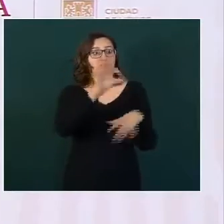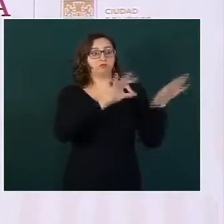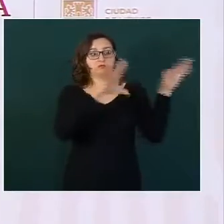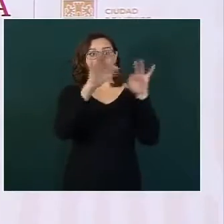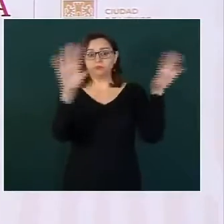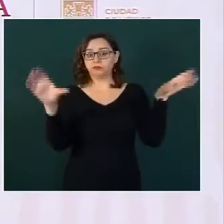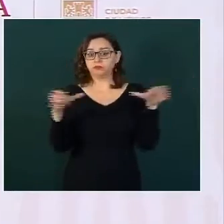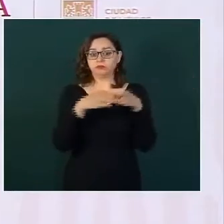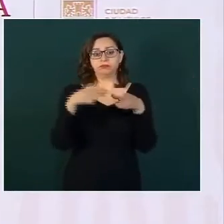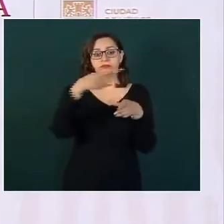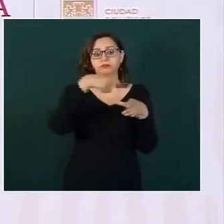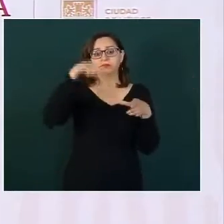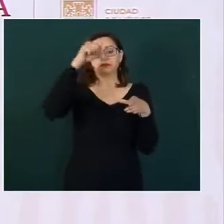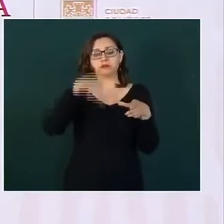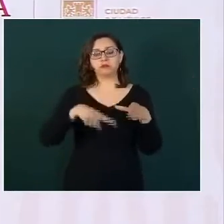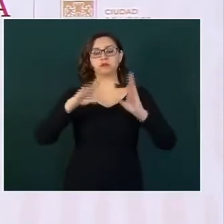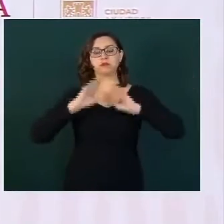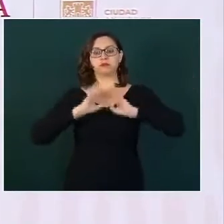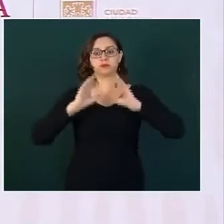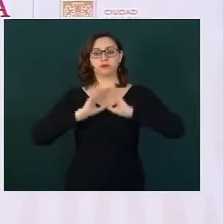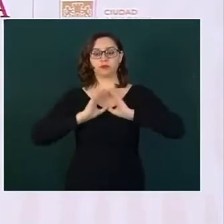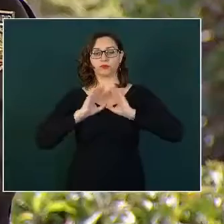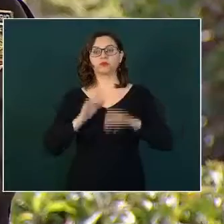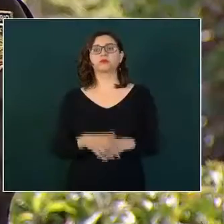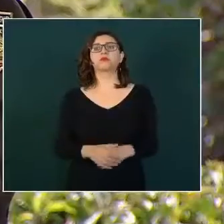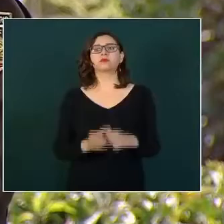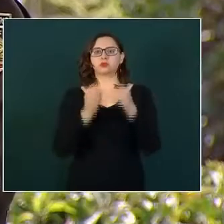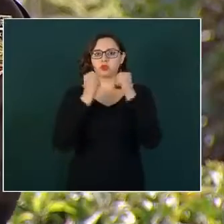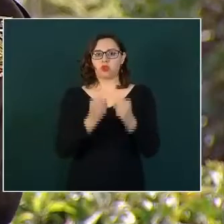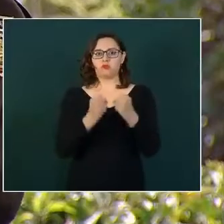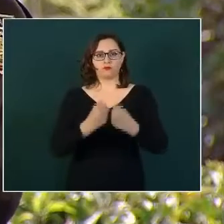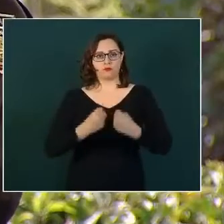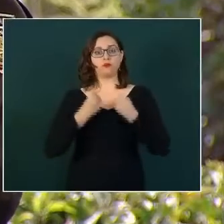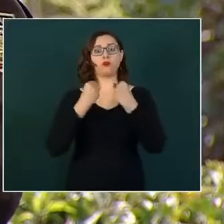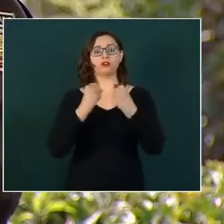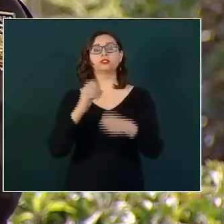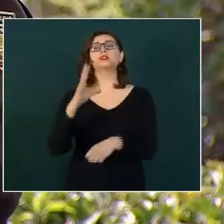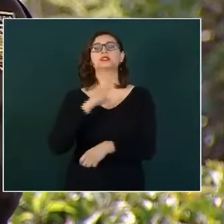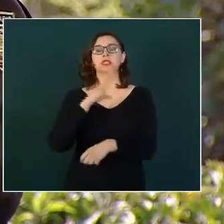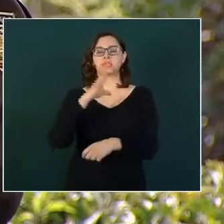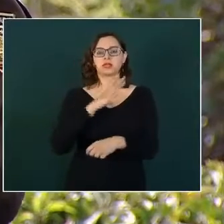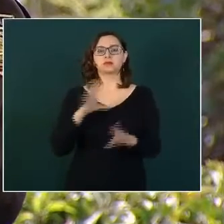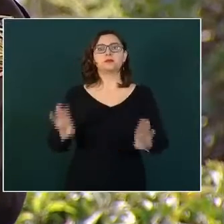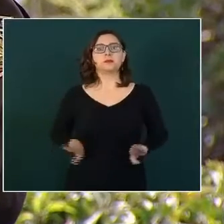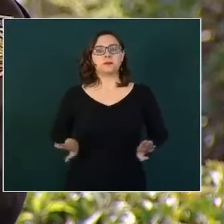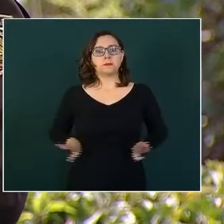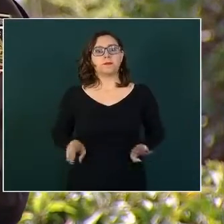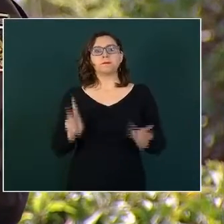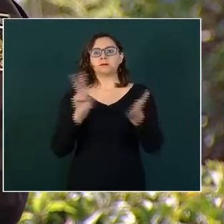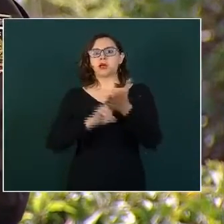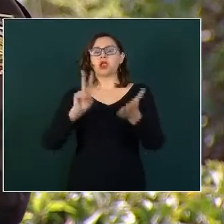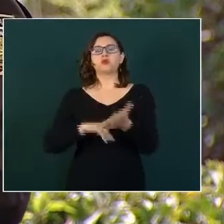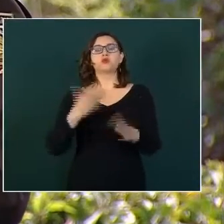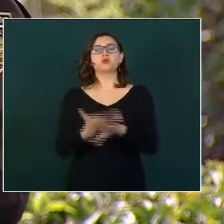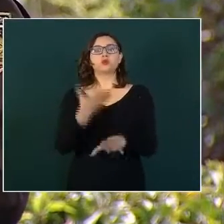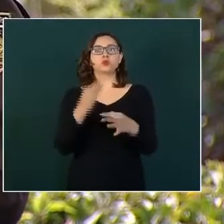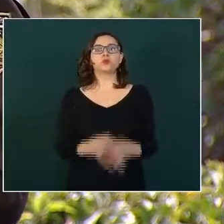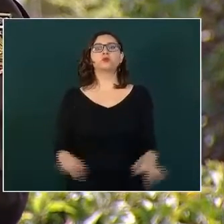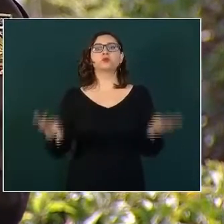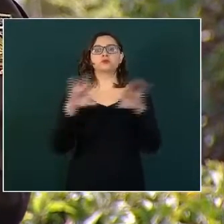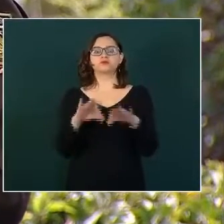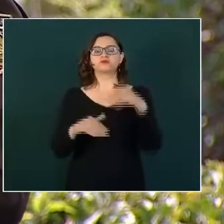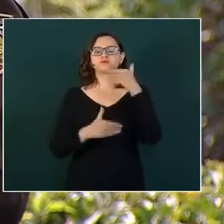ejército mexicano. Un ejército mexicano sólido y fuerte, con valores fundamentales que le han